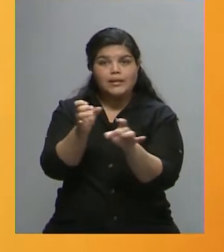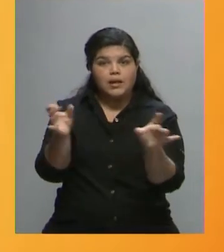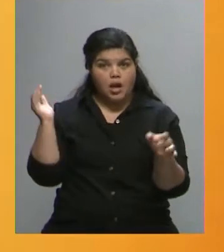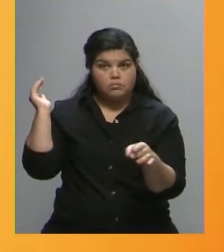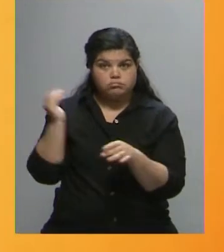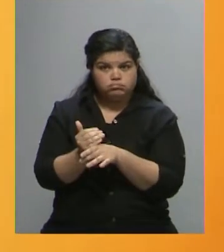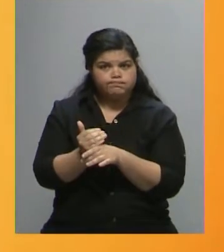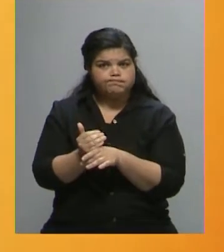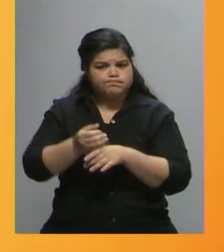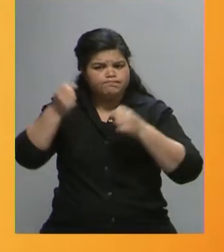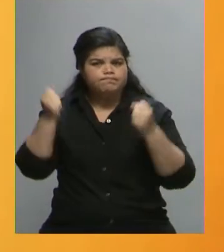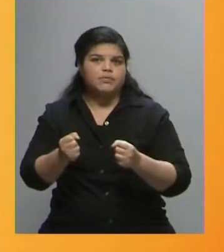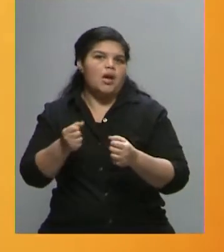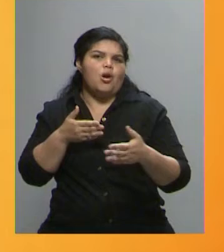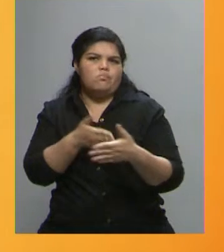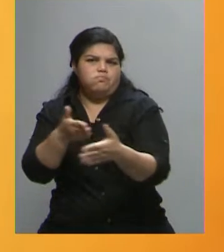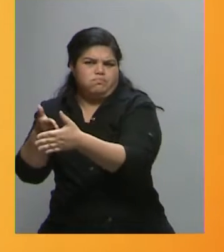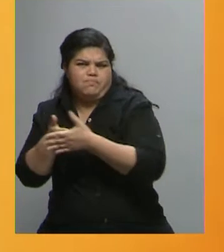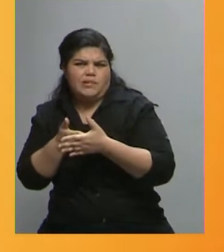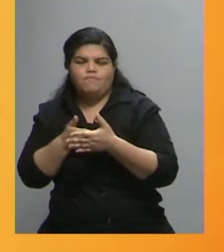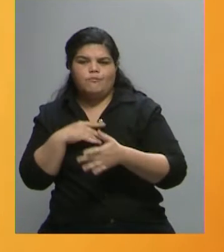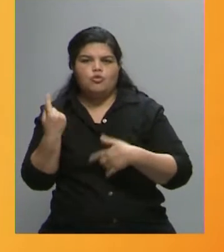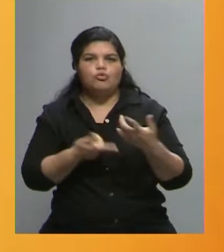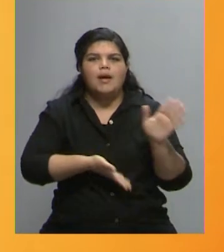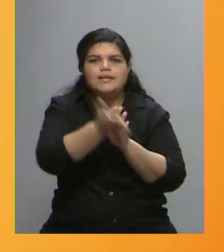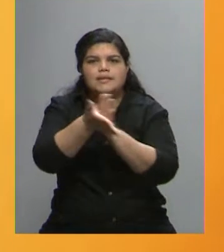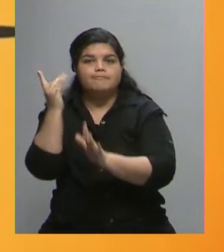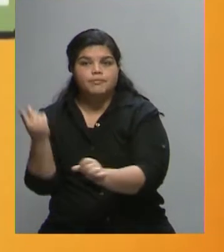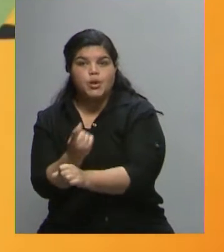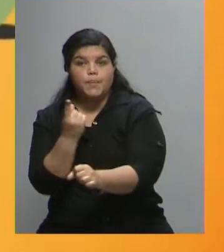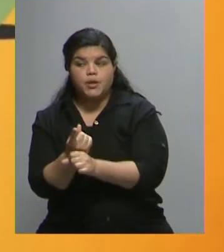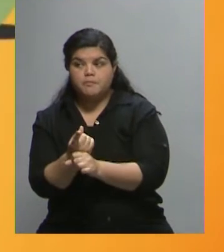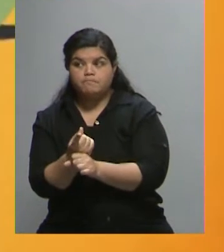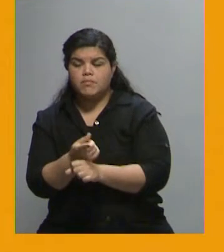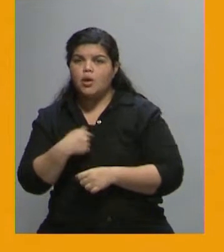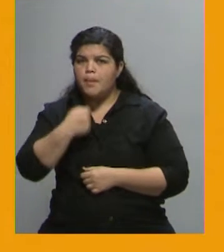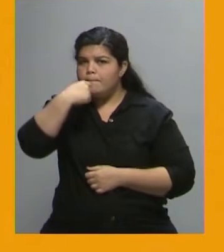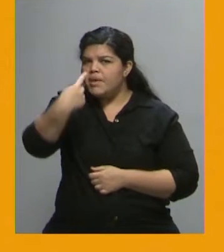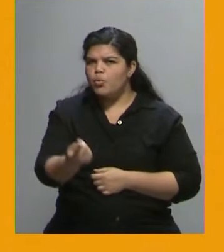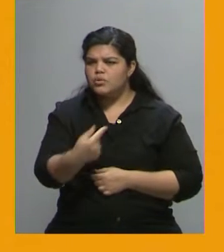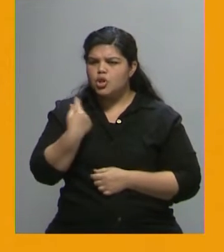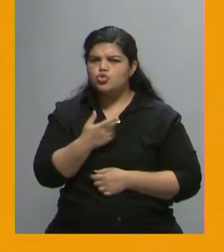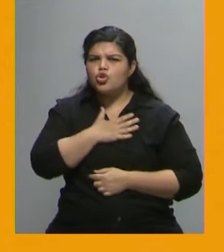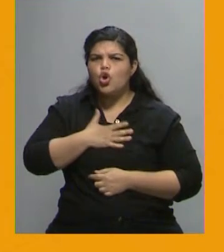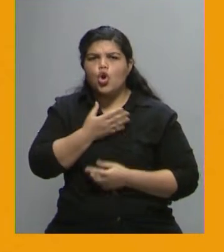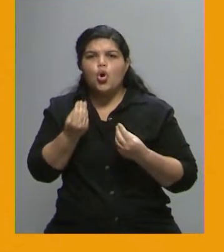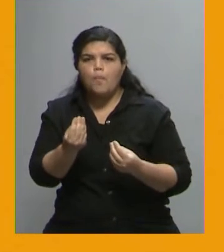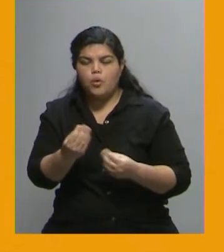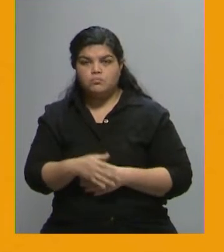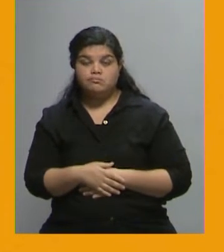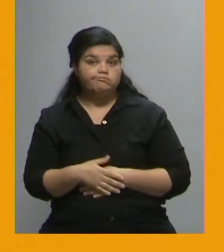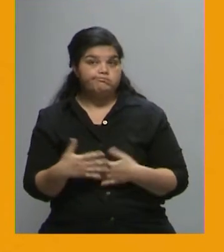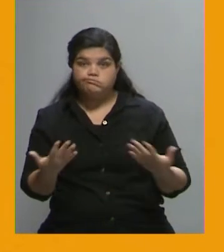cuarentena muy estricta y muy dura. ¿Está bien? La pregunta es, ¿cómo nos fue? Bueno, para responder a esa pregunta, yo debería comparar con cómo